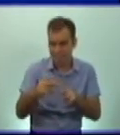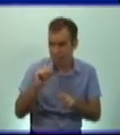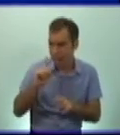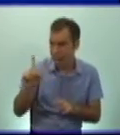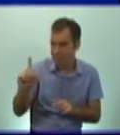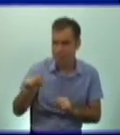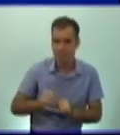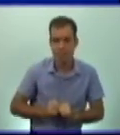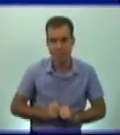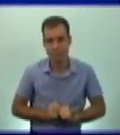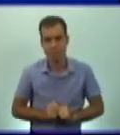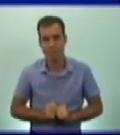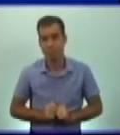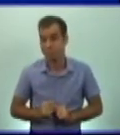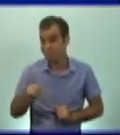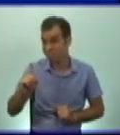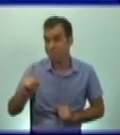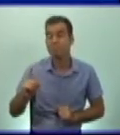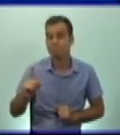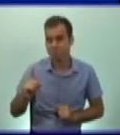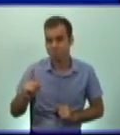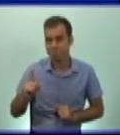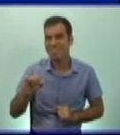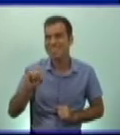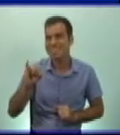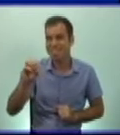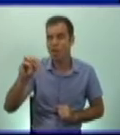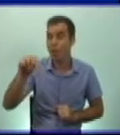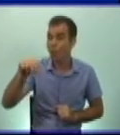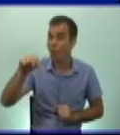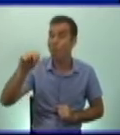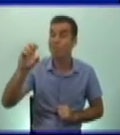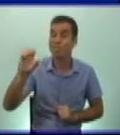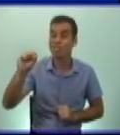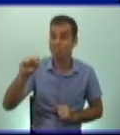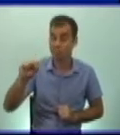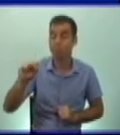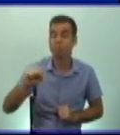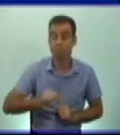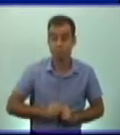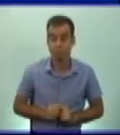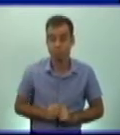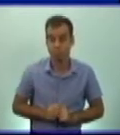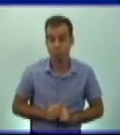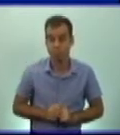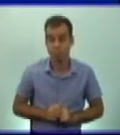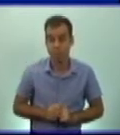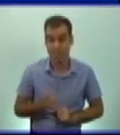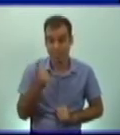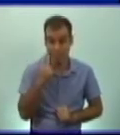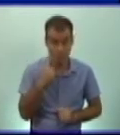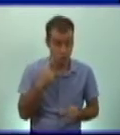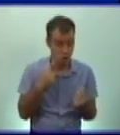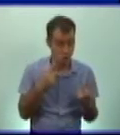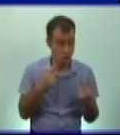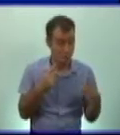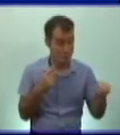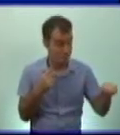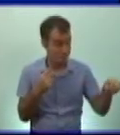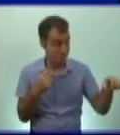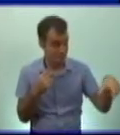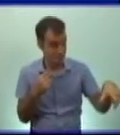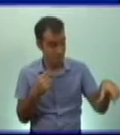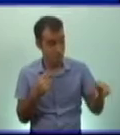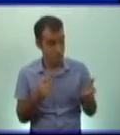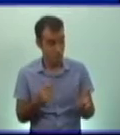elemental. ¿Por qué? Porque es una sustancia iónica. Y esta entidad elemental de óxido de magnesio, y aquí tenemos 2 entidades elementales de óxido de